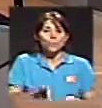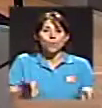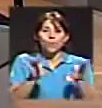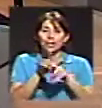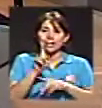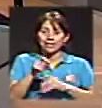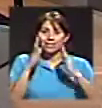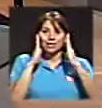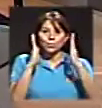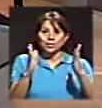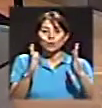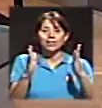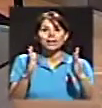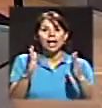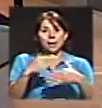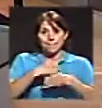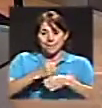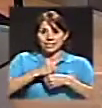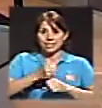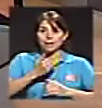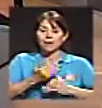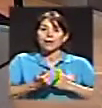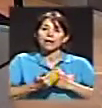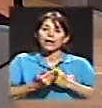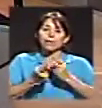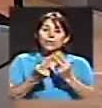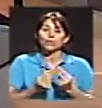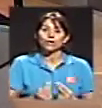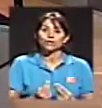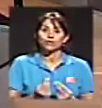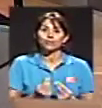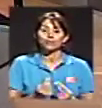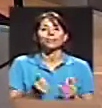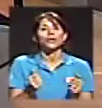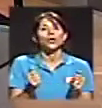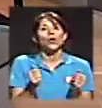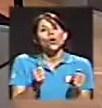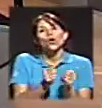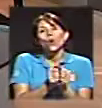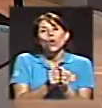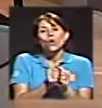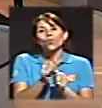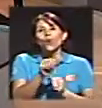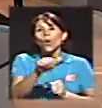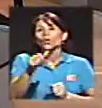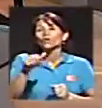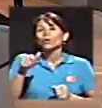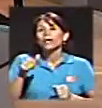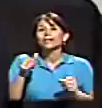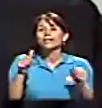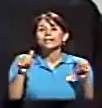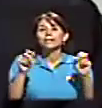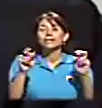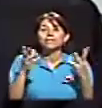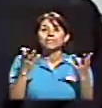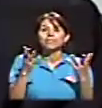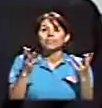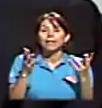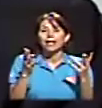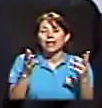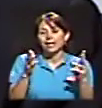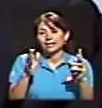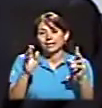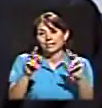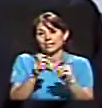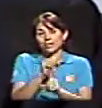para la elaboración del presupuesto, con otras realidades más inmediatas, como